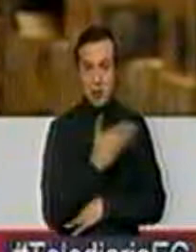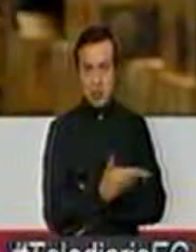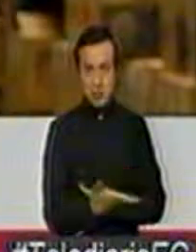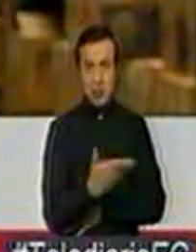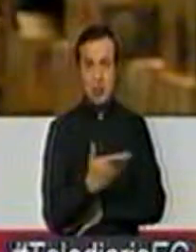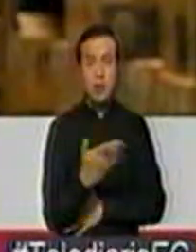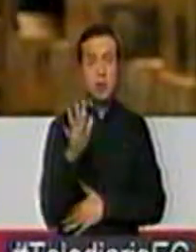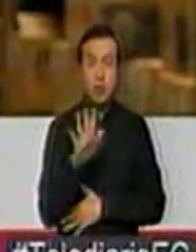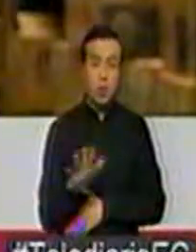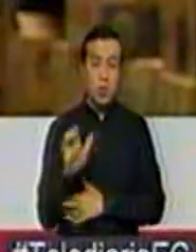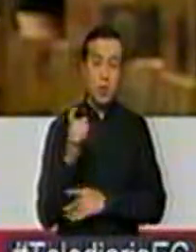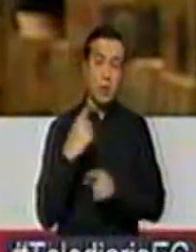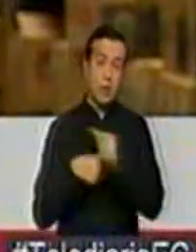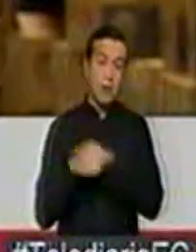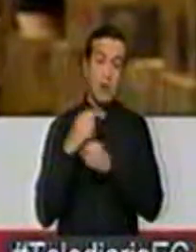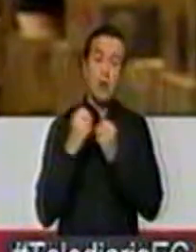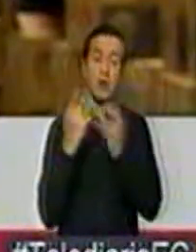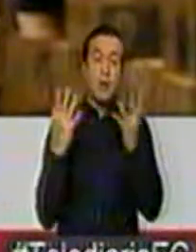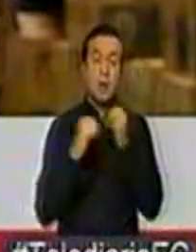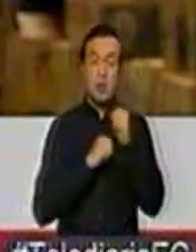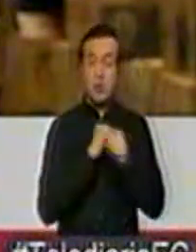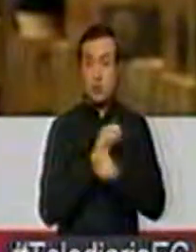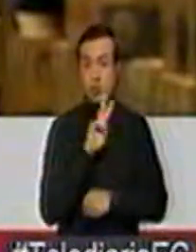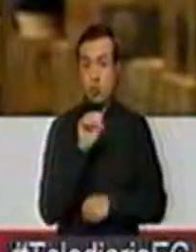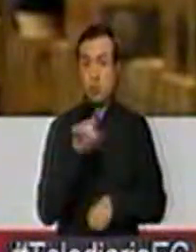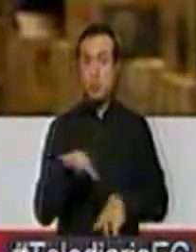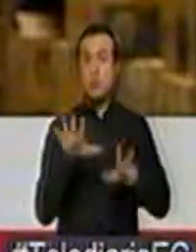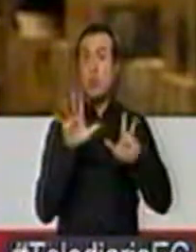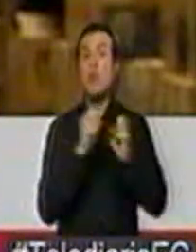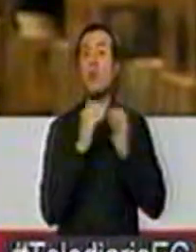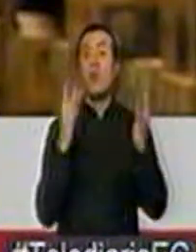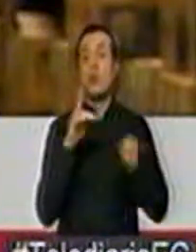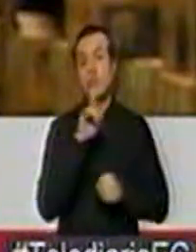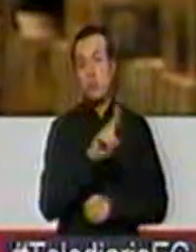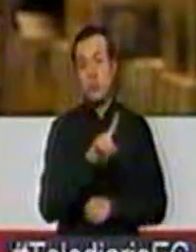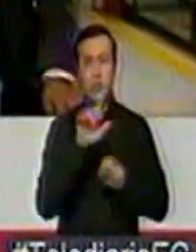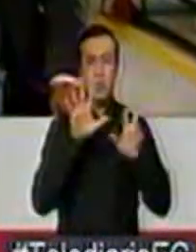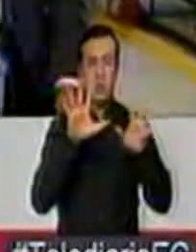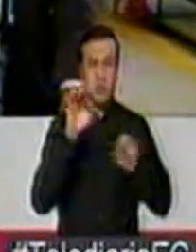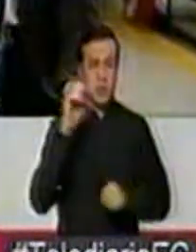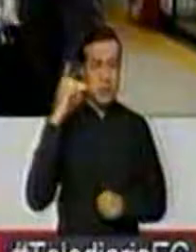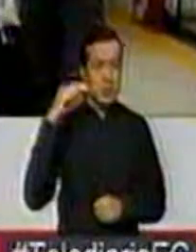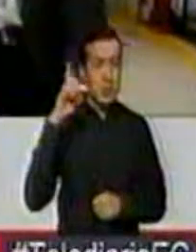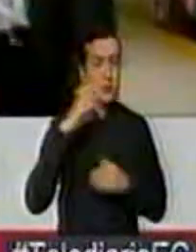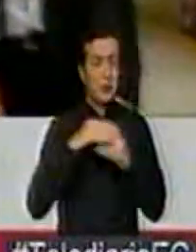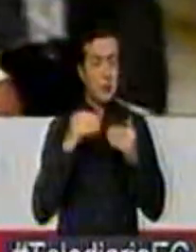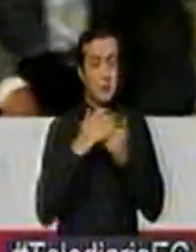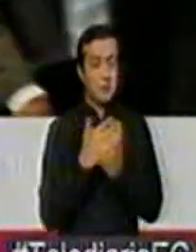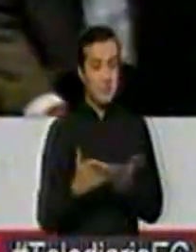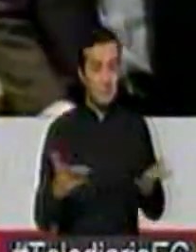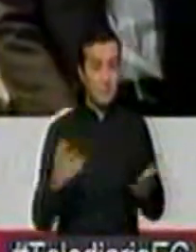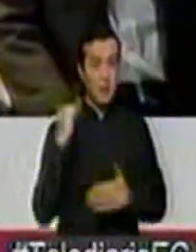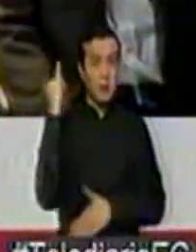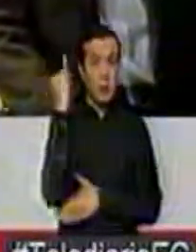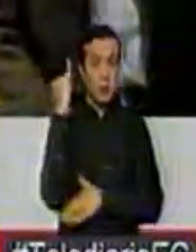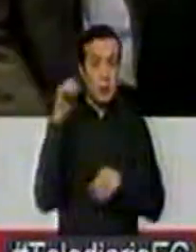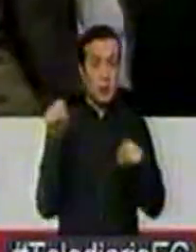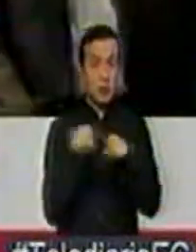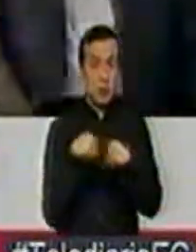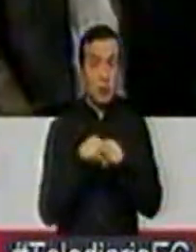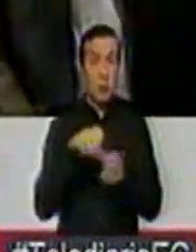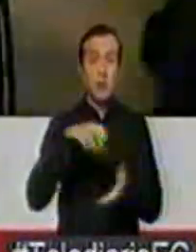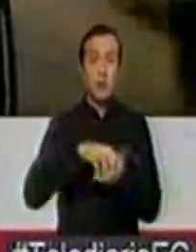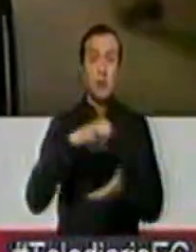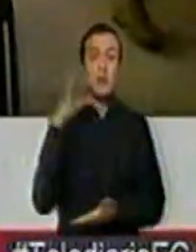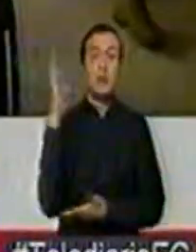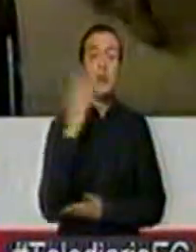ventas nacionales alcanzaron en el 2018 alrededor de 180 millones de dólares. El desarrollo generado por la industria del calzado en la provincia de